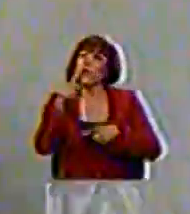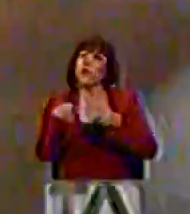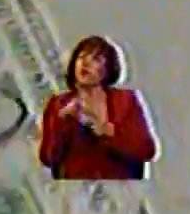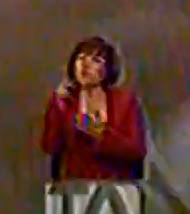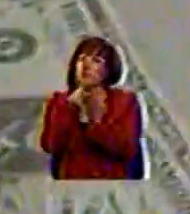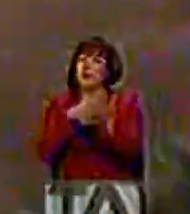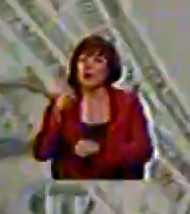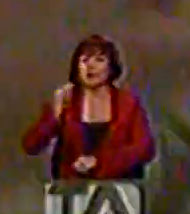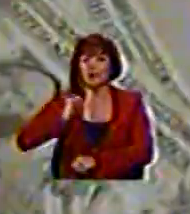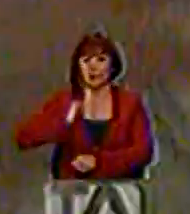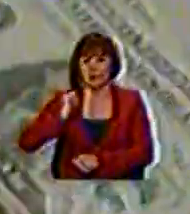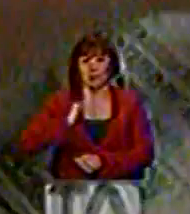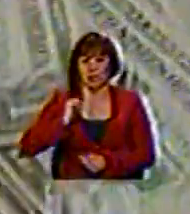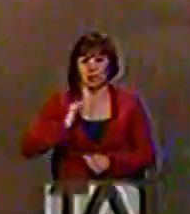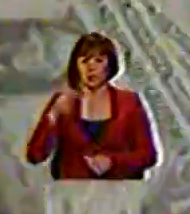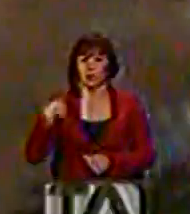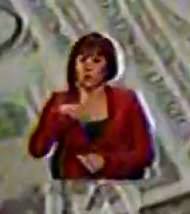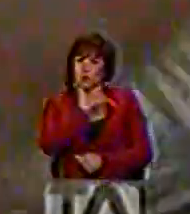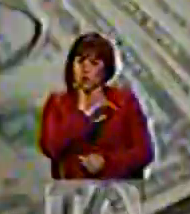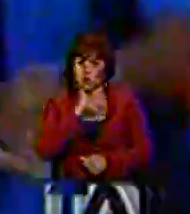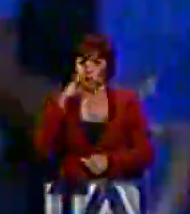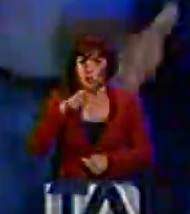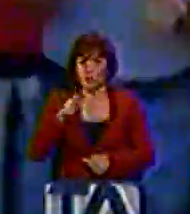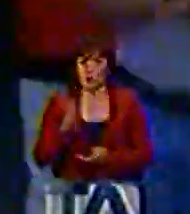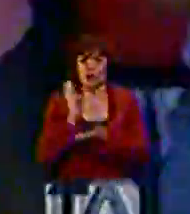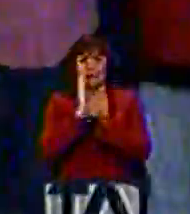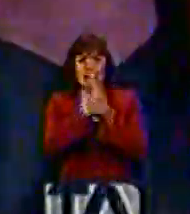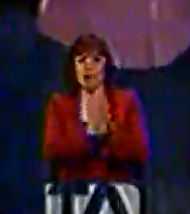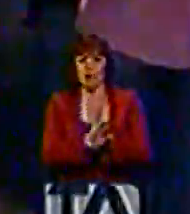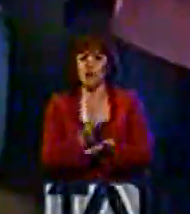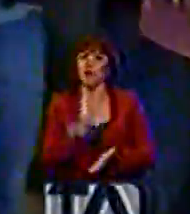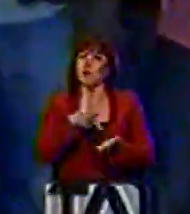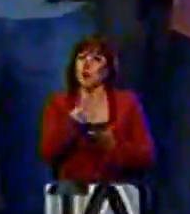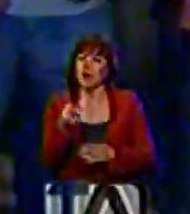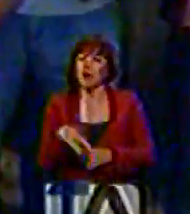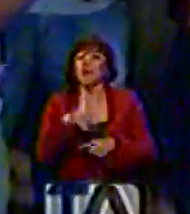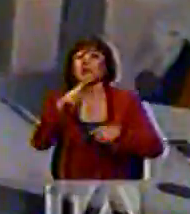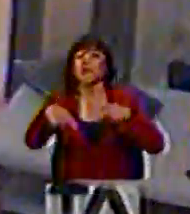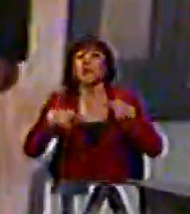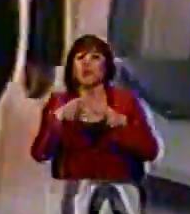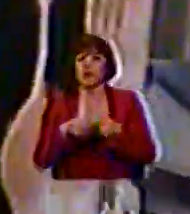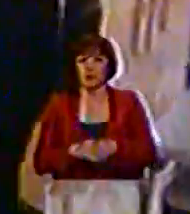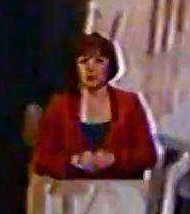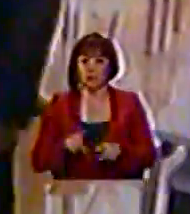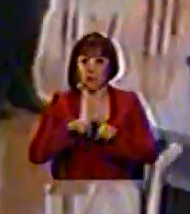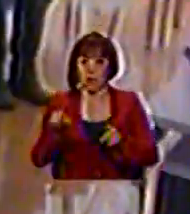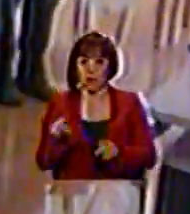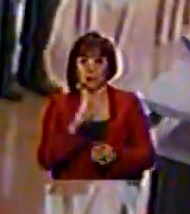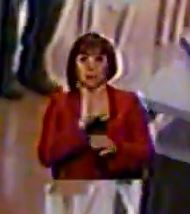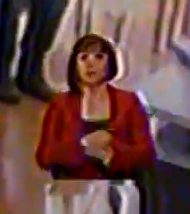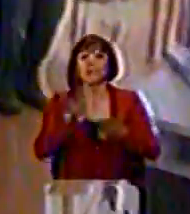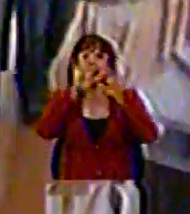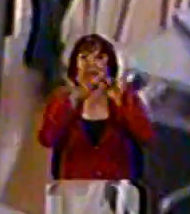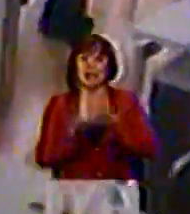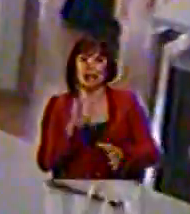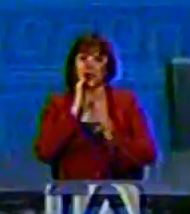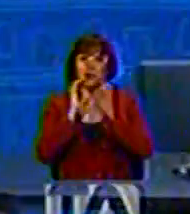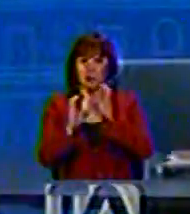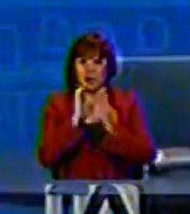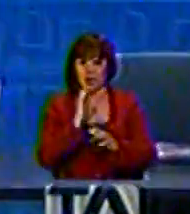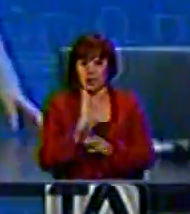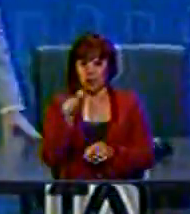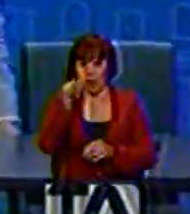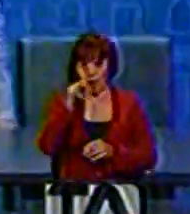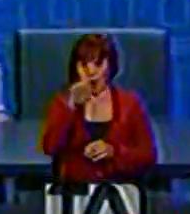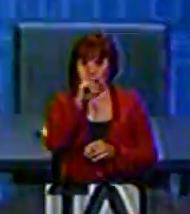en el pago de salarios y aportaciones al seguro? La más reciente de ellas vino de boca del secretario de Comunicación, Andrés Michelena, quien la